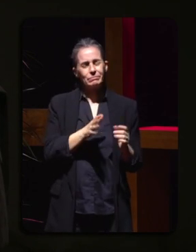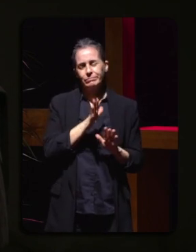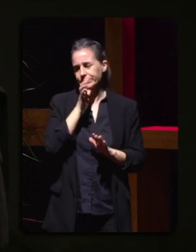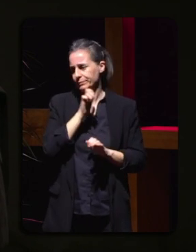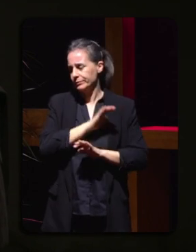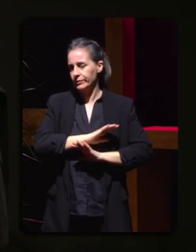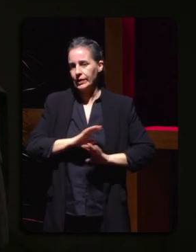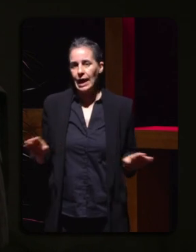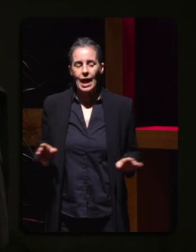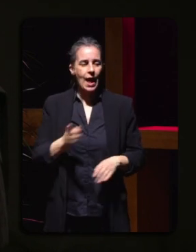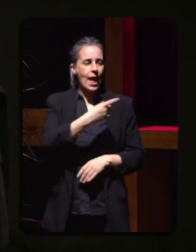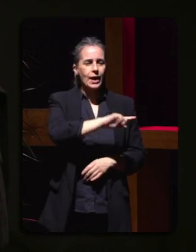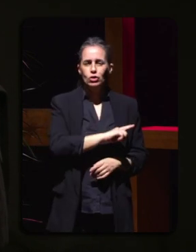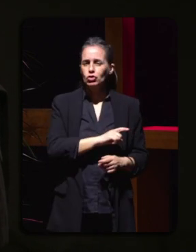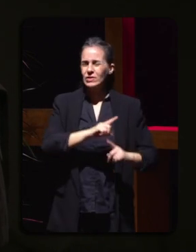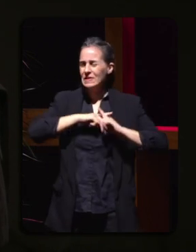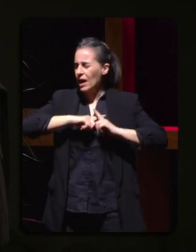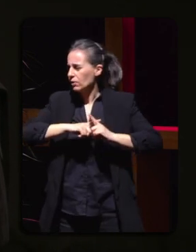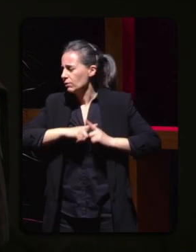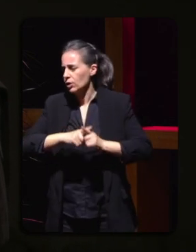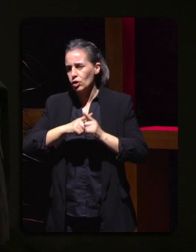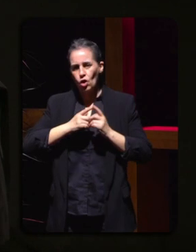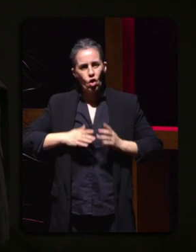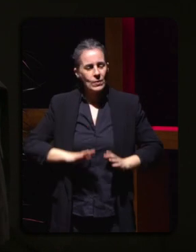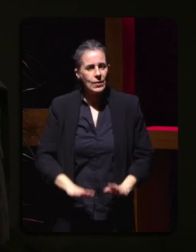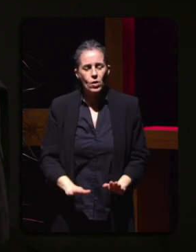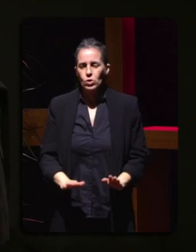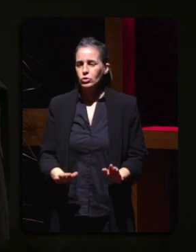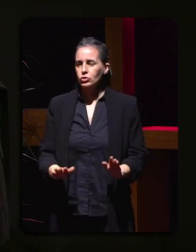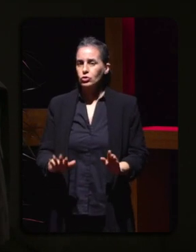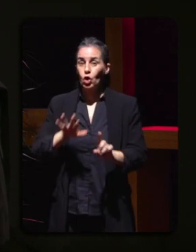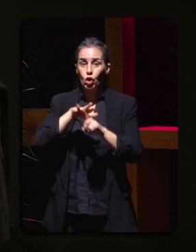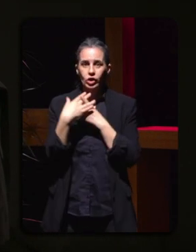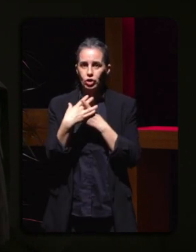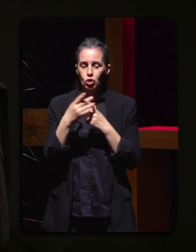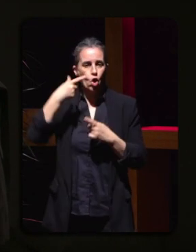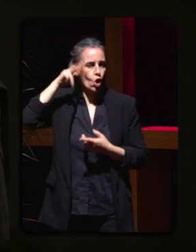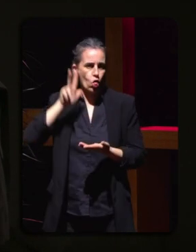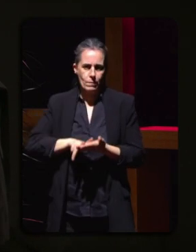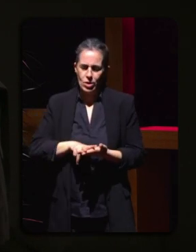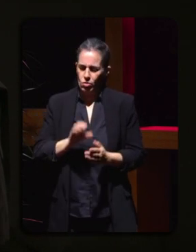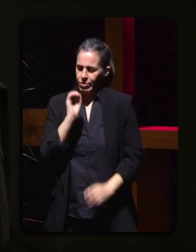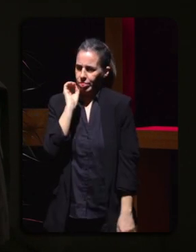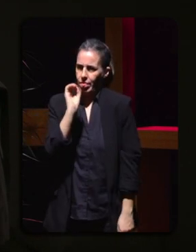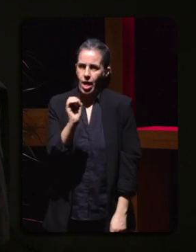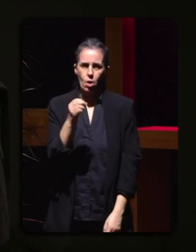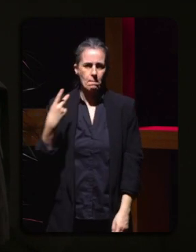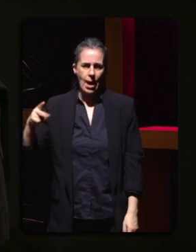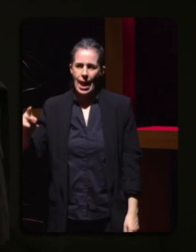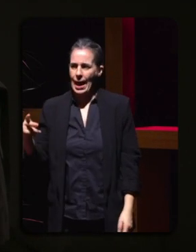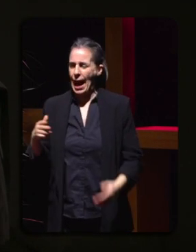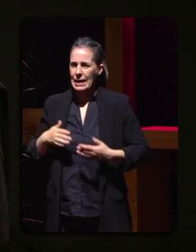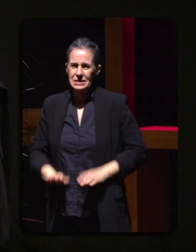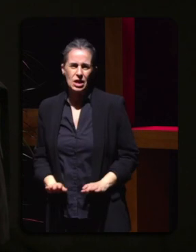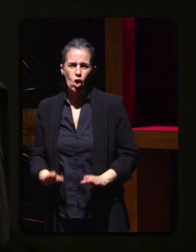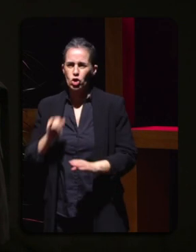dado todo absolutamente por sus hijos en un contexto de un nulo reconocimiento por parte de sus parejas de los propios hijos